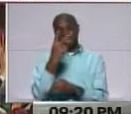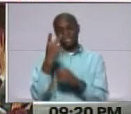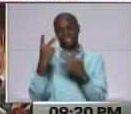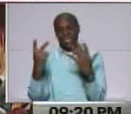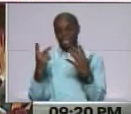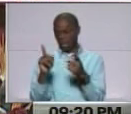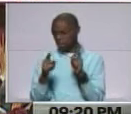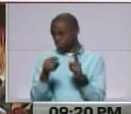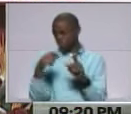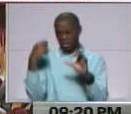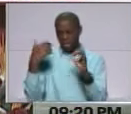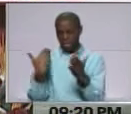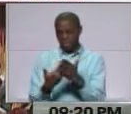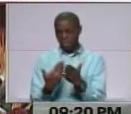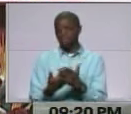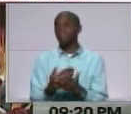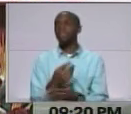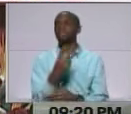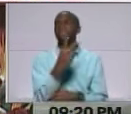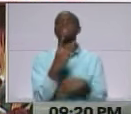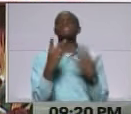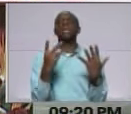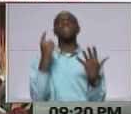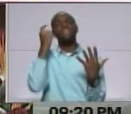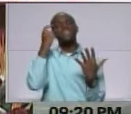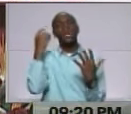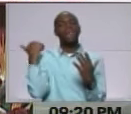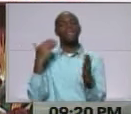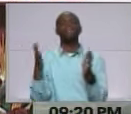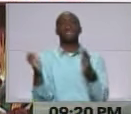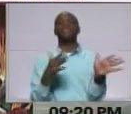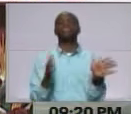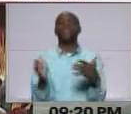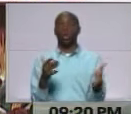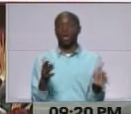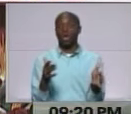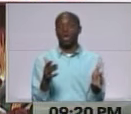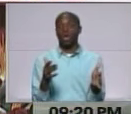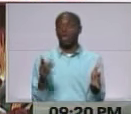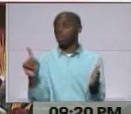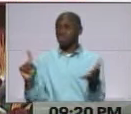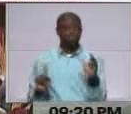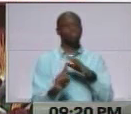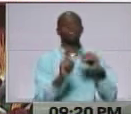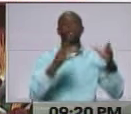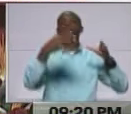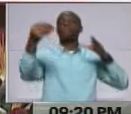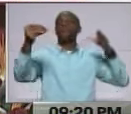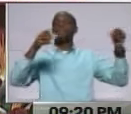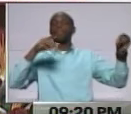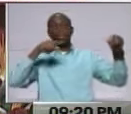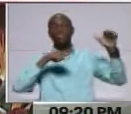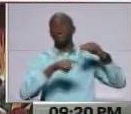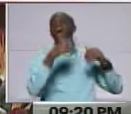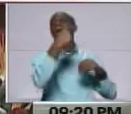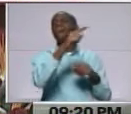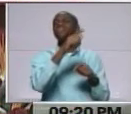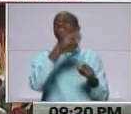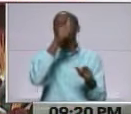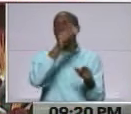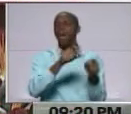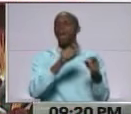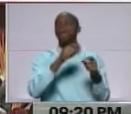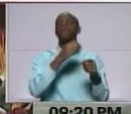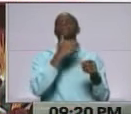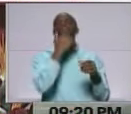alguno ahí, 27 de marzo, directo para el Ateneo, estaba la ex esposa de Miguel